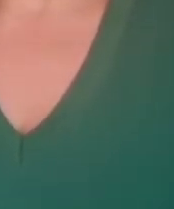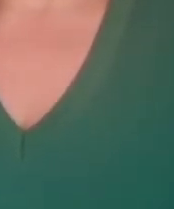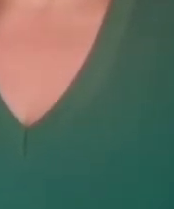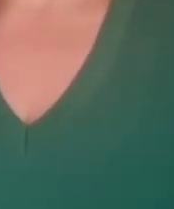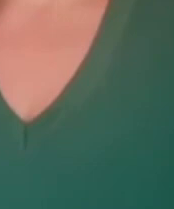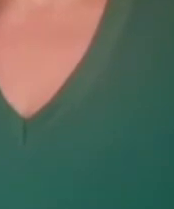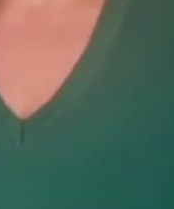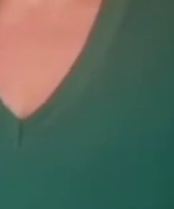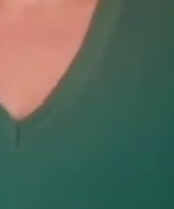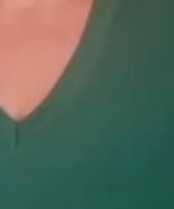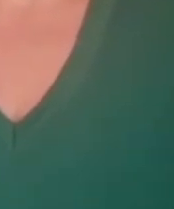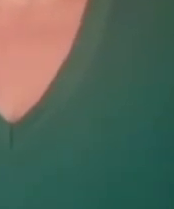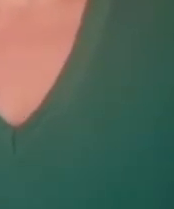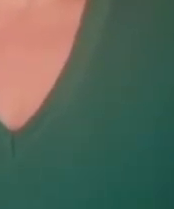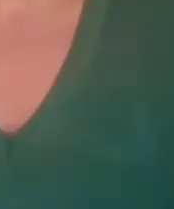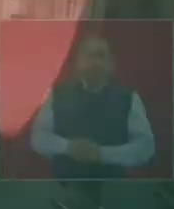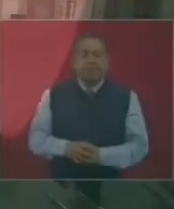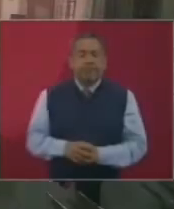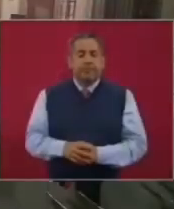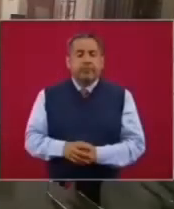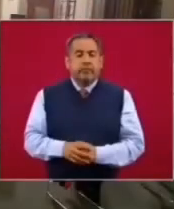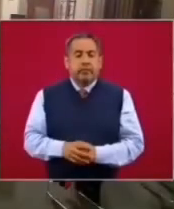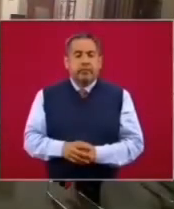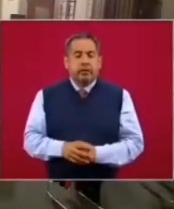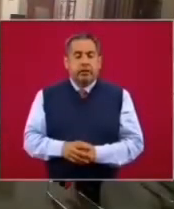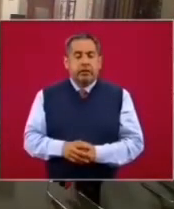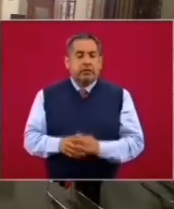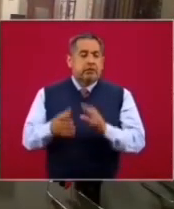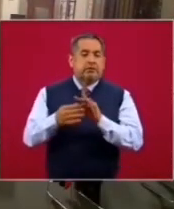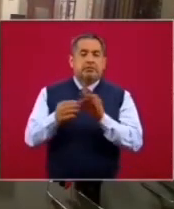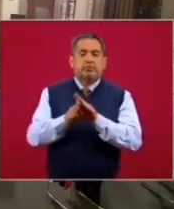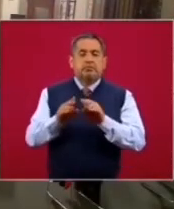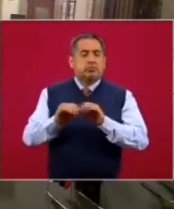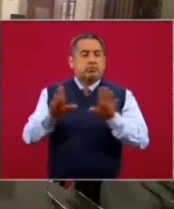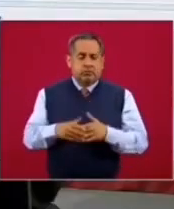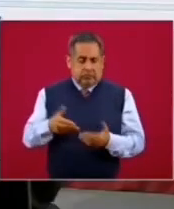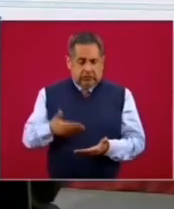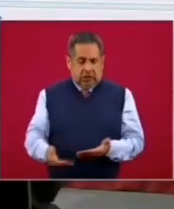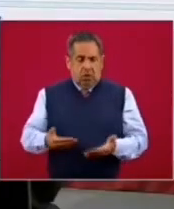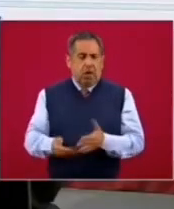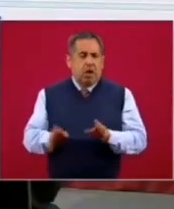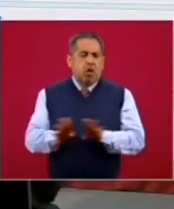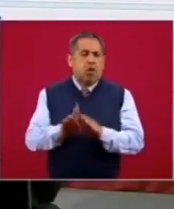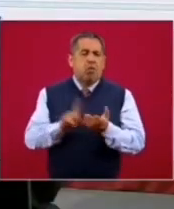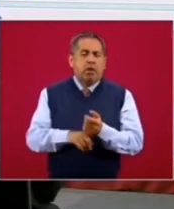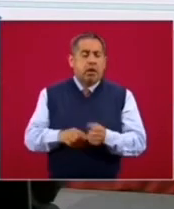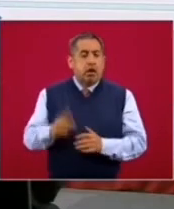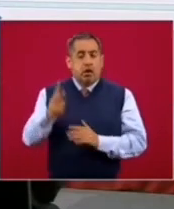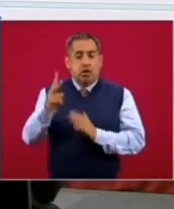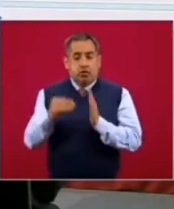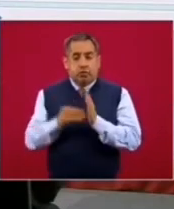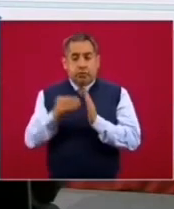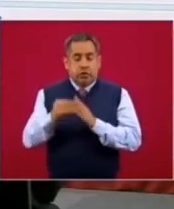a la información sobre COVID-19. Actualizamos las cifras nacionales, más ya de